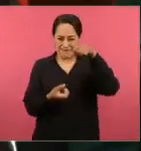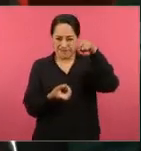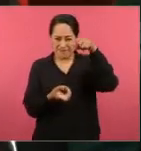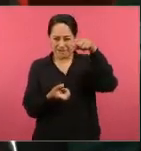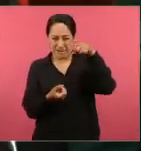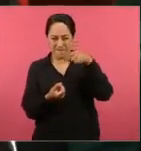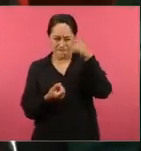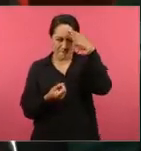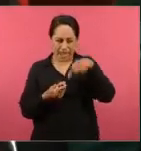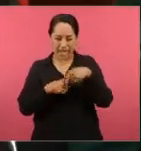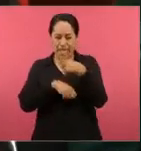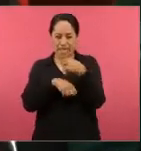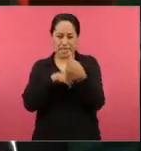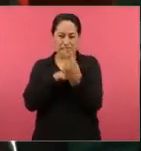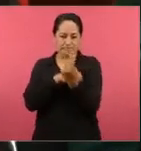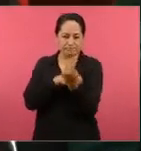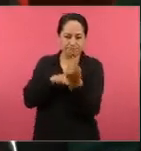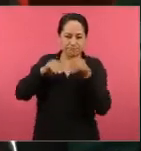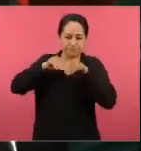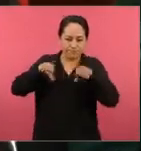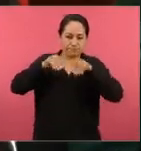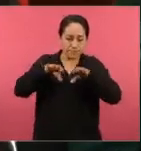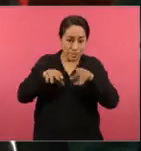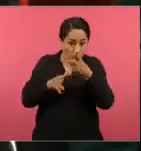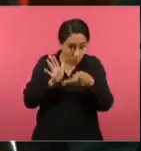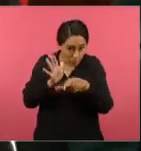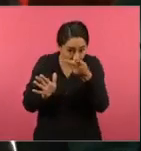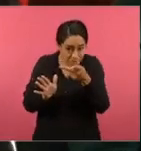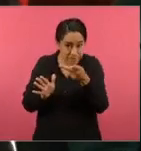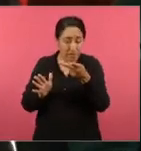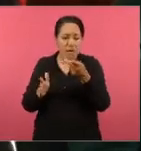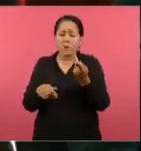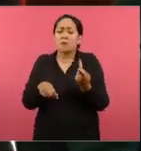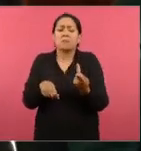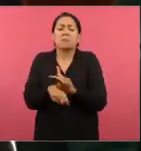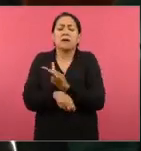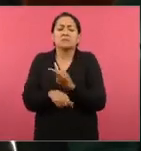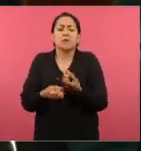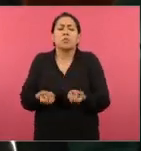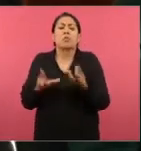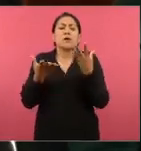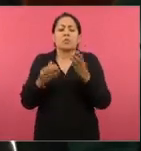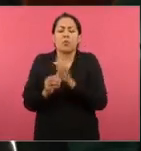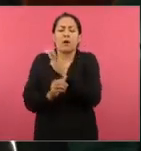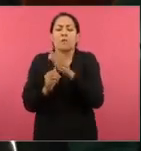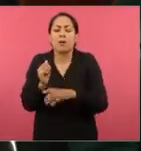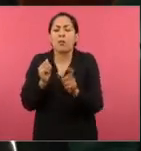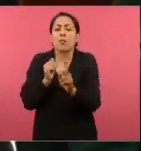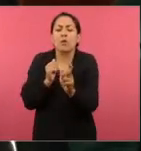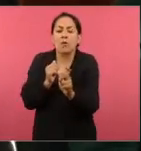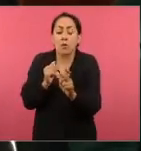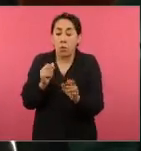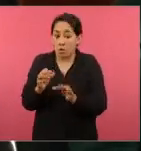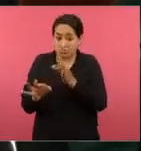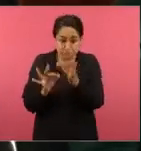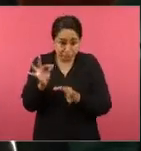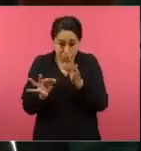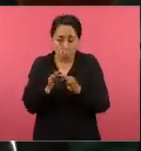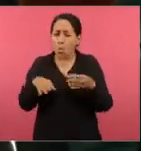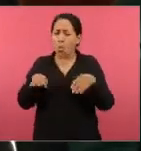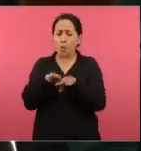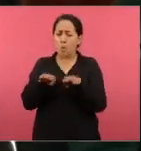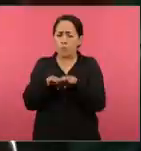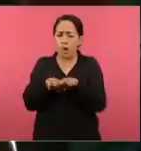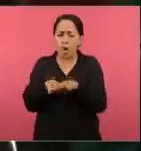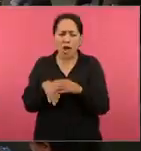la red EduSat. Entonces, ¿qué avance tienen? ¿Qué porcentaje, no sé, de planteles, de teleplanteles ya se han